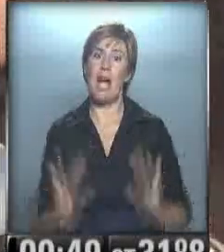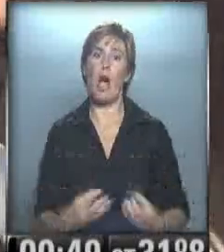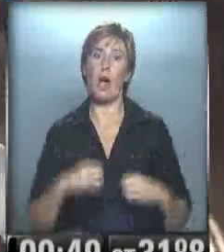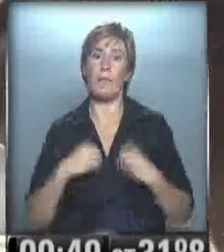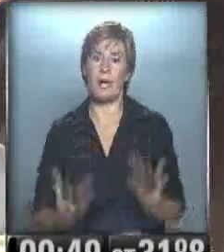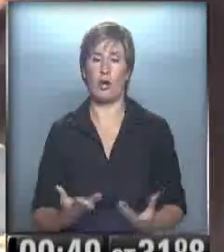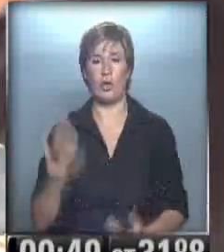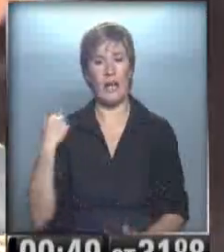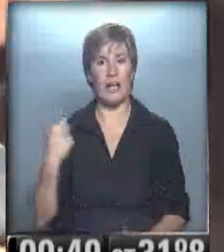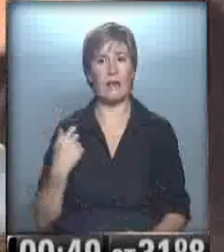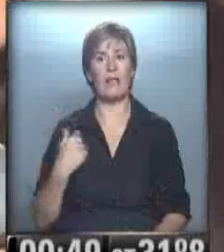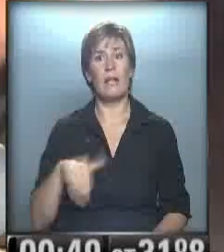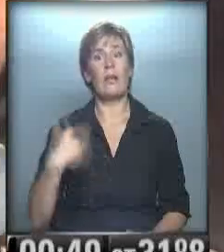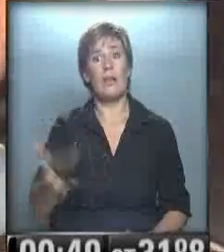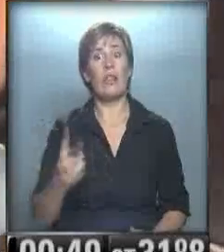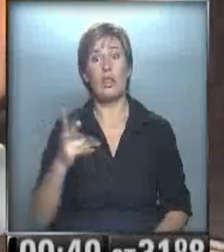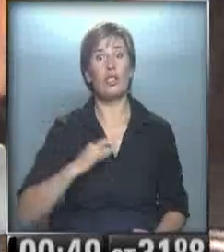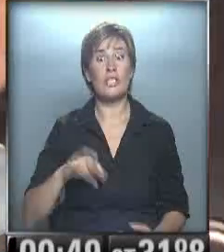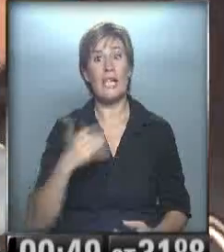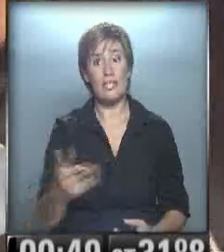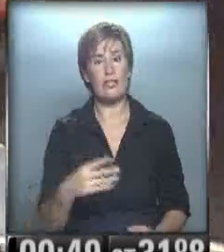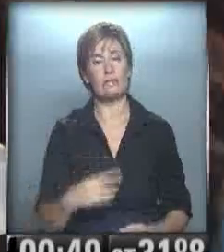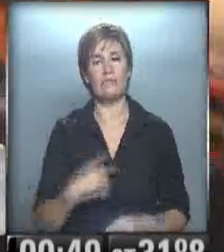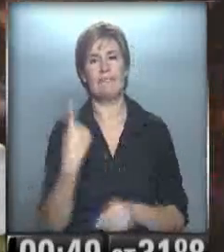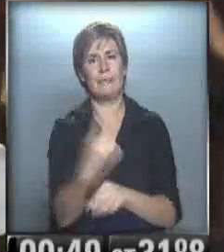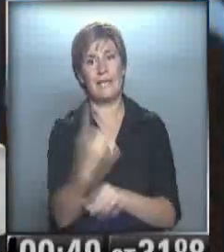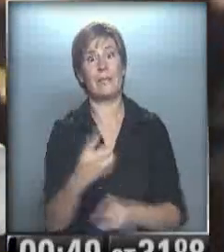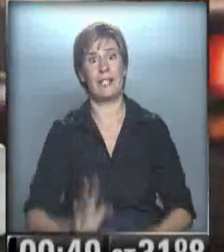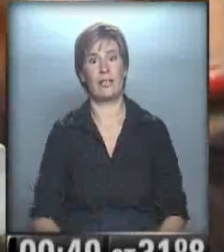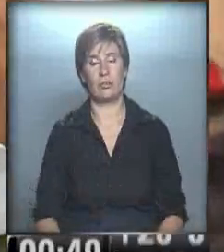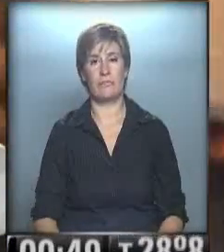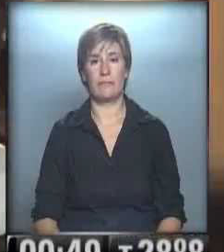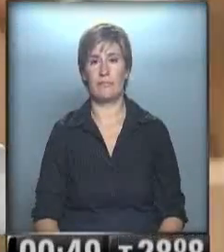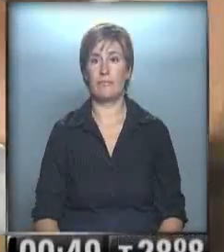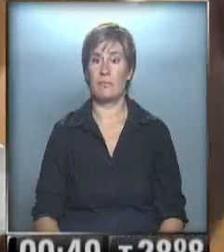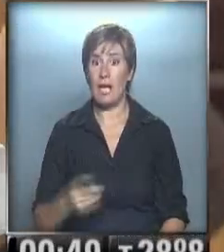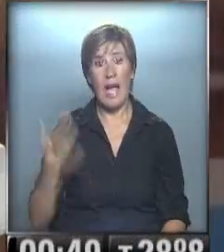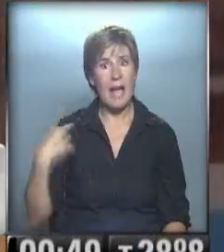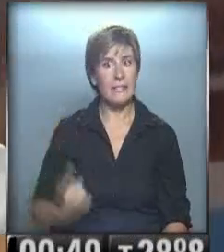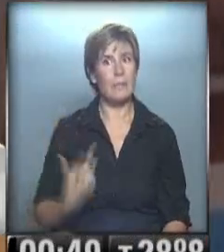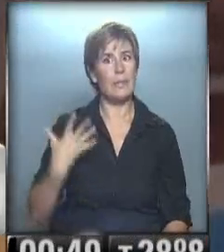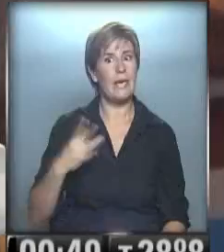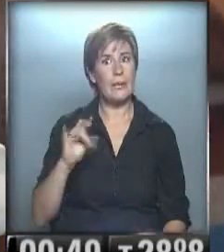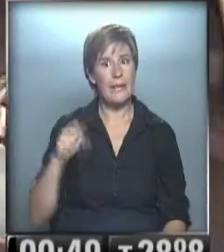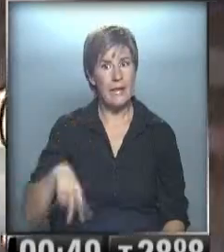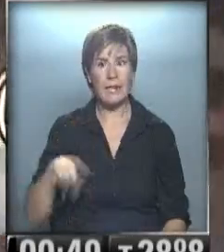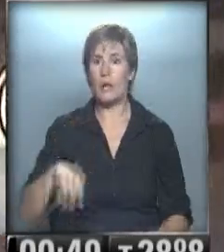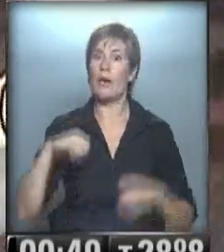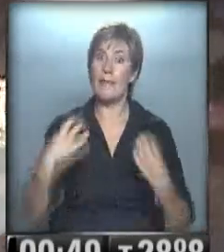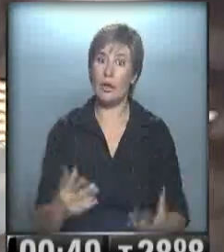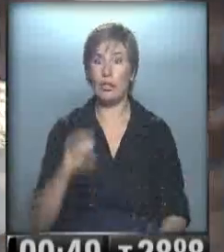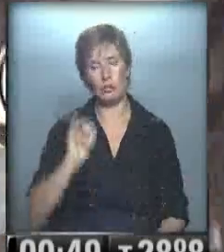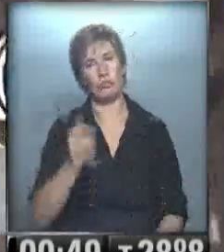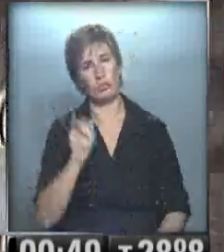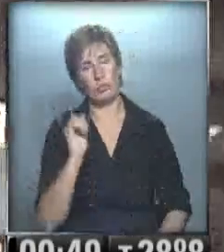en 2 años vamos a estar peleando en la punta. Porque además, fue en crecimiento con respecto al primer Dakar, cada vez mejor. Bueno, vamos